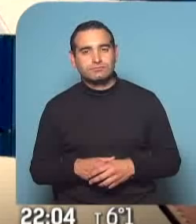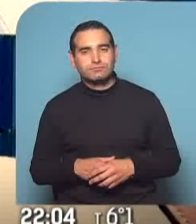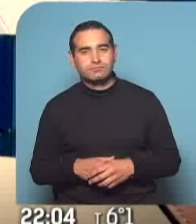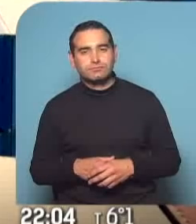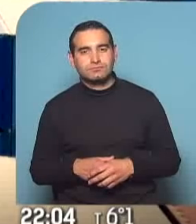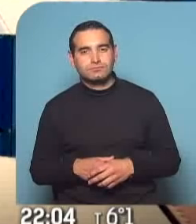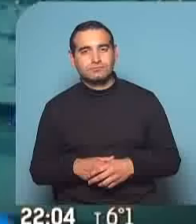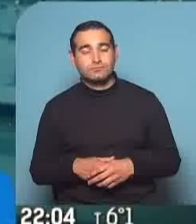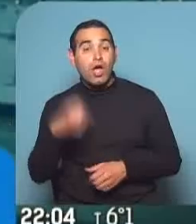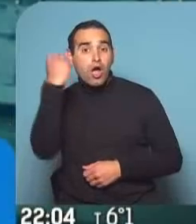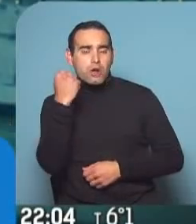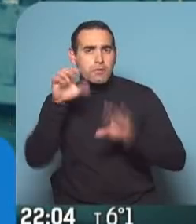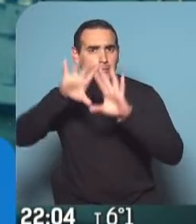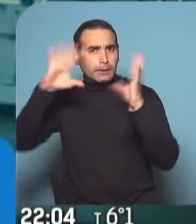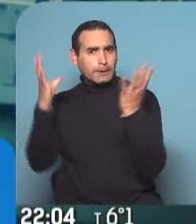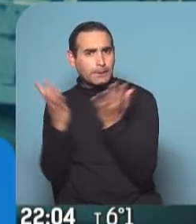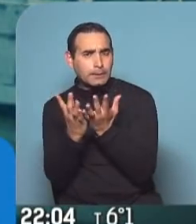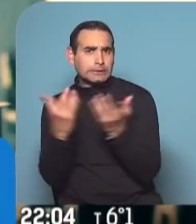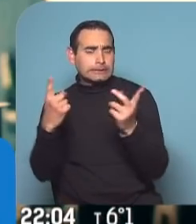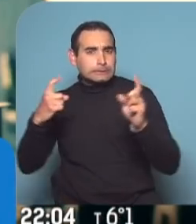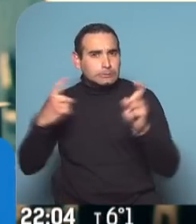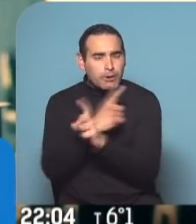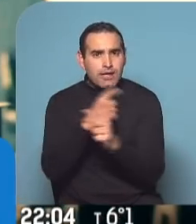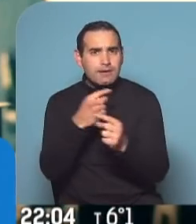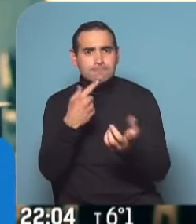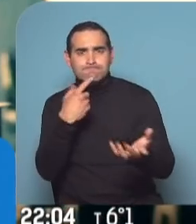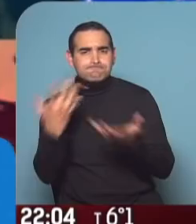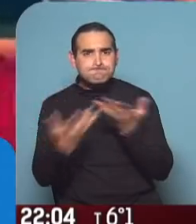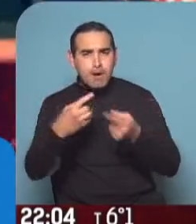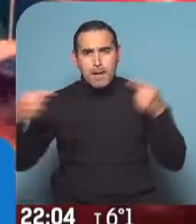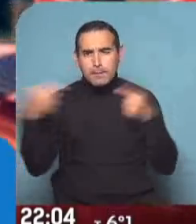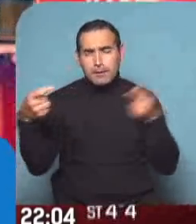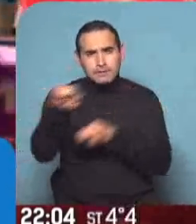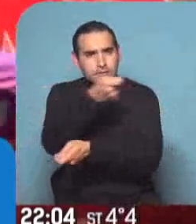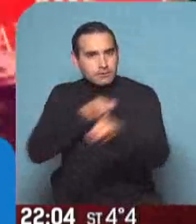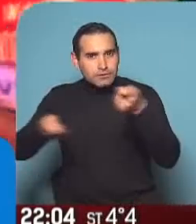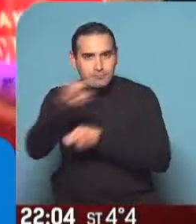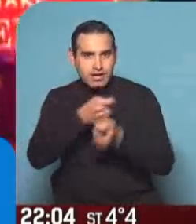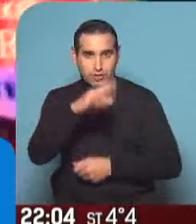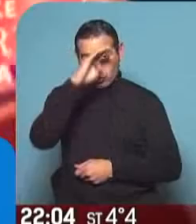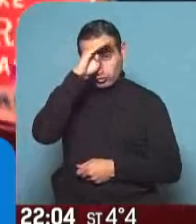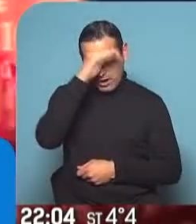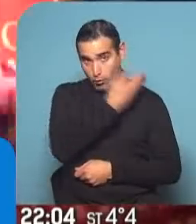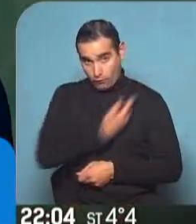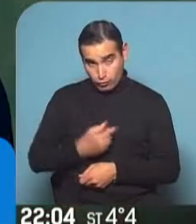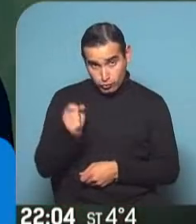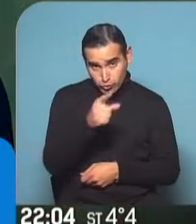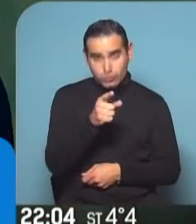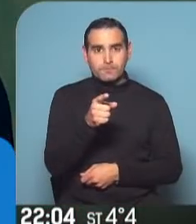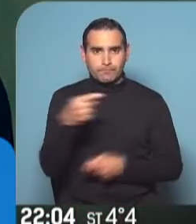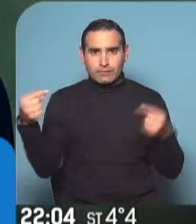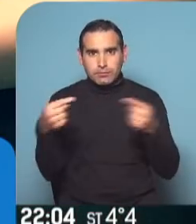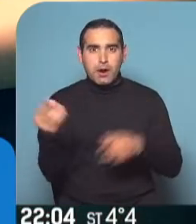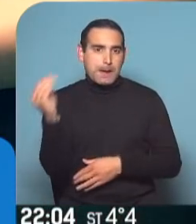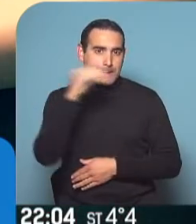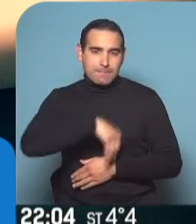En una economía global sacudida por la incertidumbre de las sucesivas guerras comerciales que lanza la administración Trump y en particular por la madre